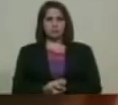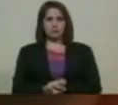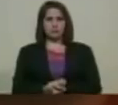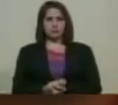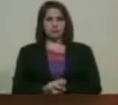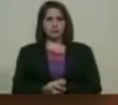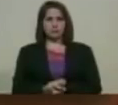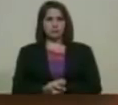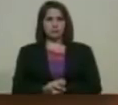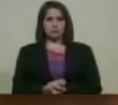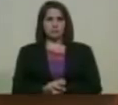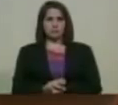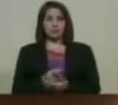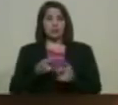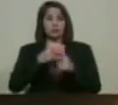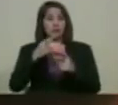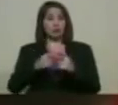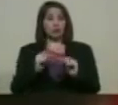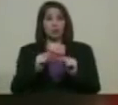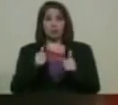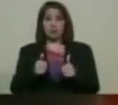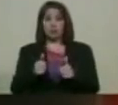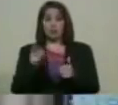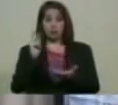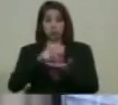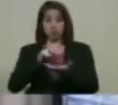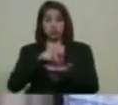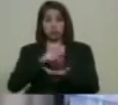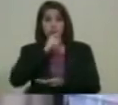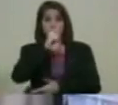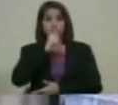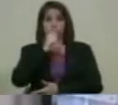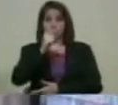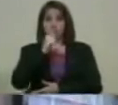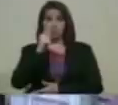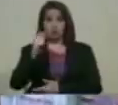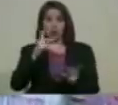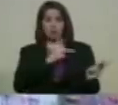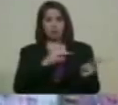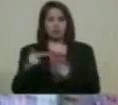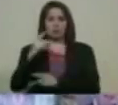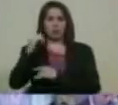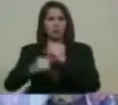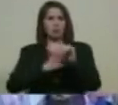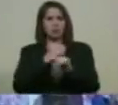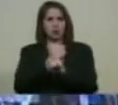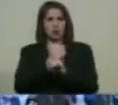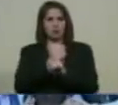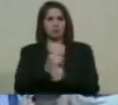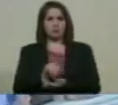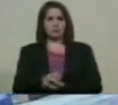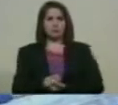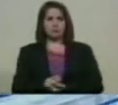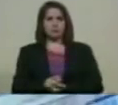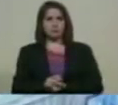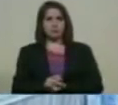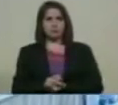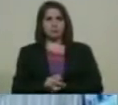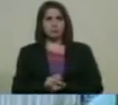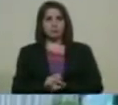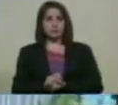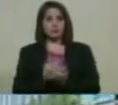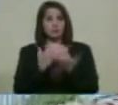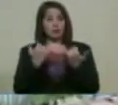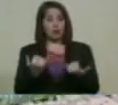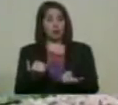Bien, entonces iniciamos el ciclo de intervención de nuestros invitados internacionales. Y a continuación le cedo